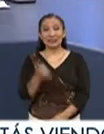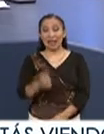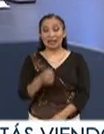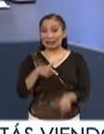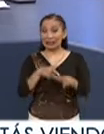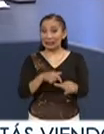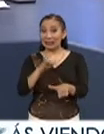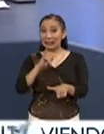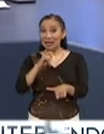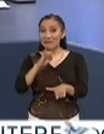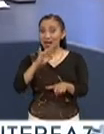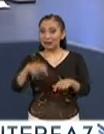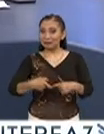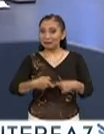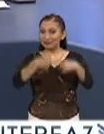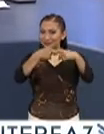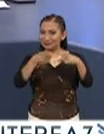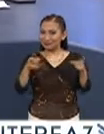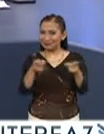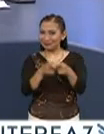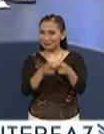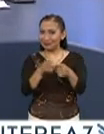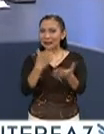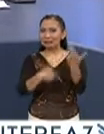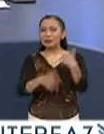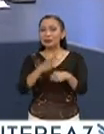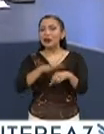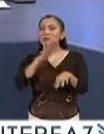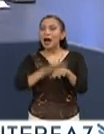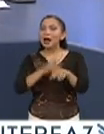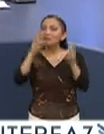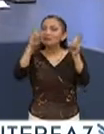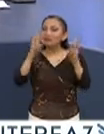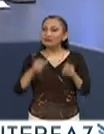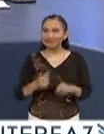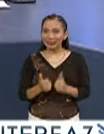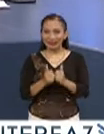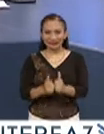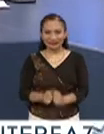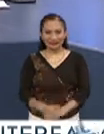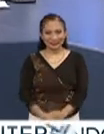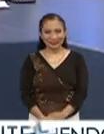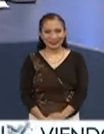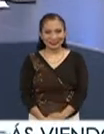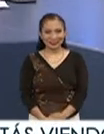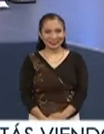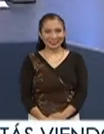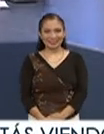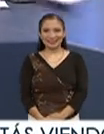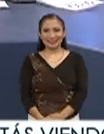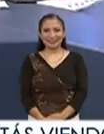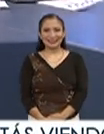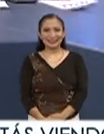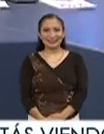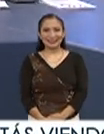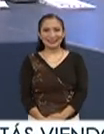Saludos, seguimos en Interfaz, vamos a hacer una breve pausa, pero regresamos con mucho más, no se vayan.